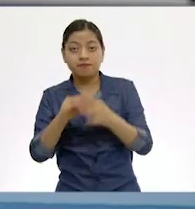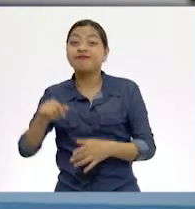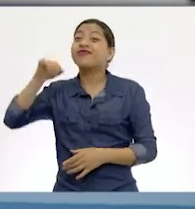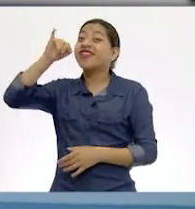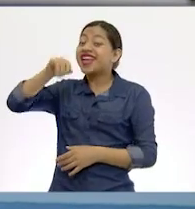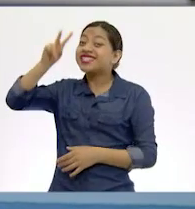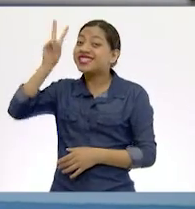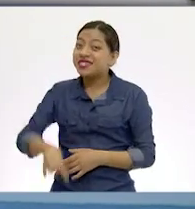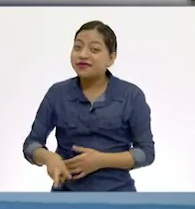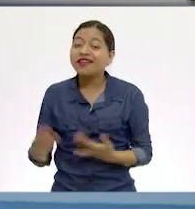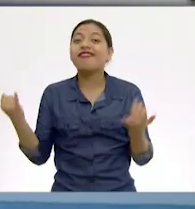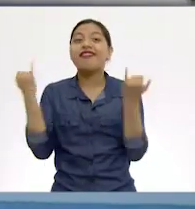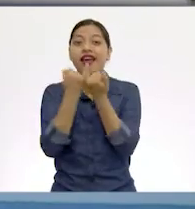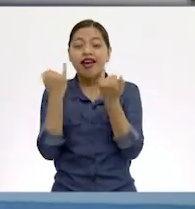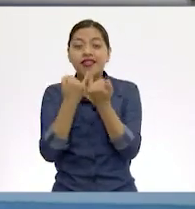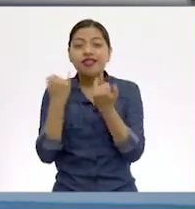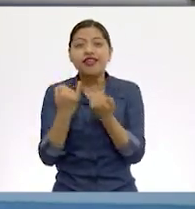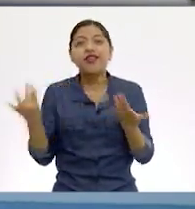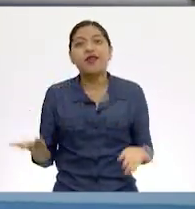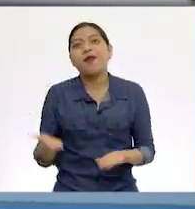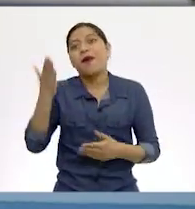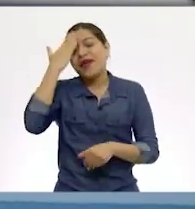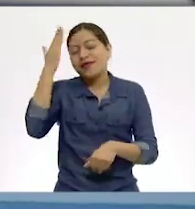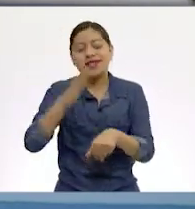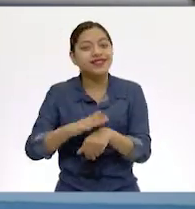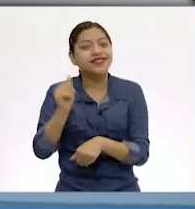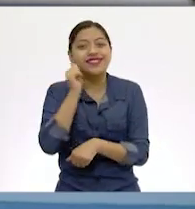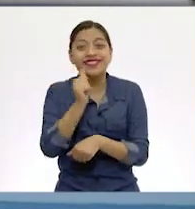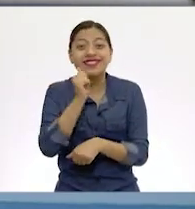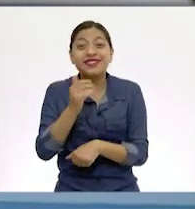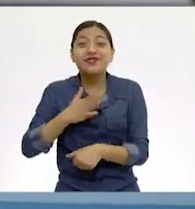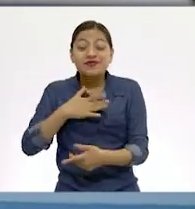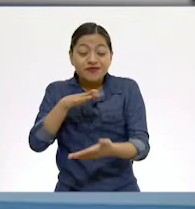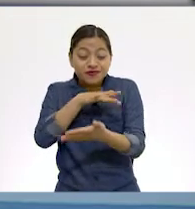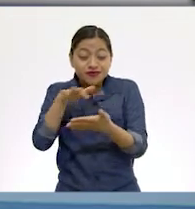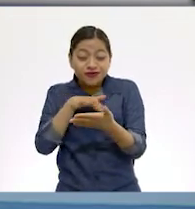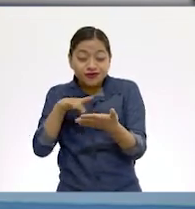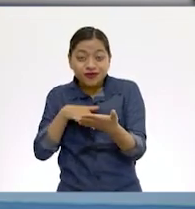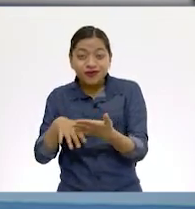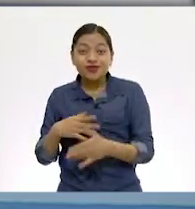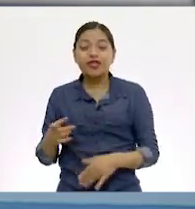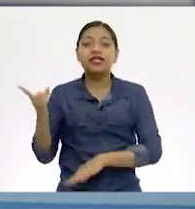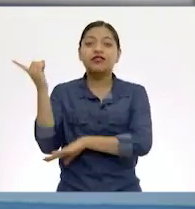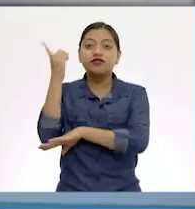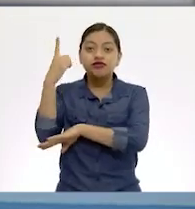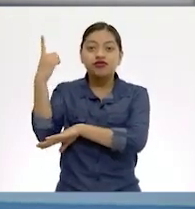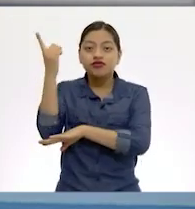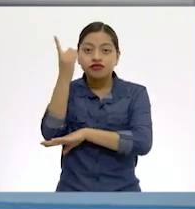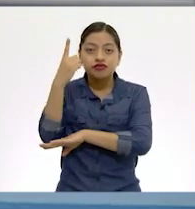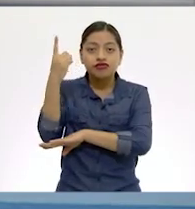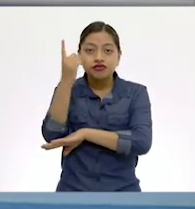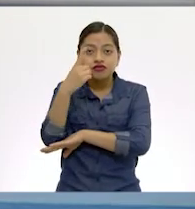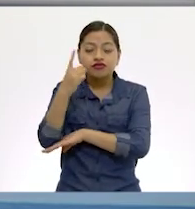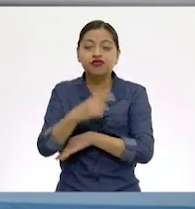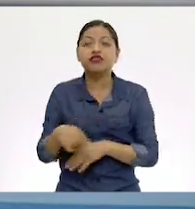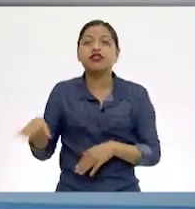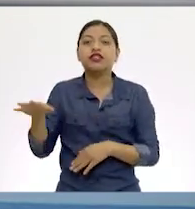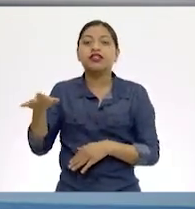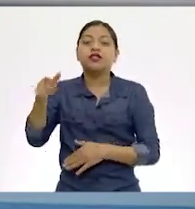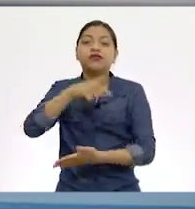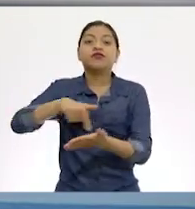sí! ¿Y cómo olvidar mi grandioso texto sobre los dinosaurios de Rincón